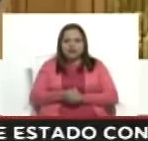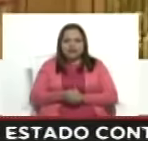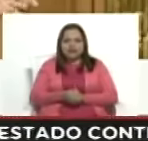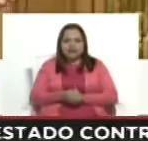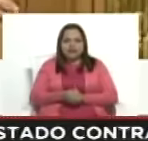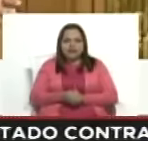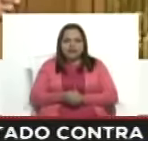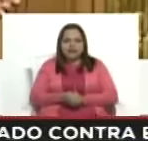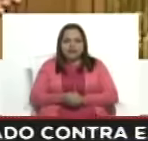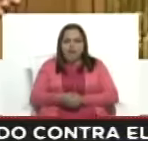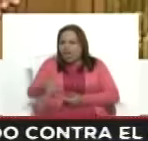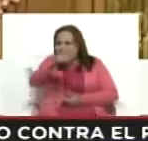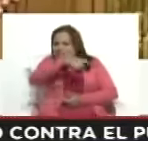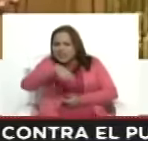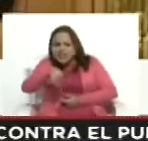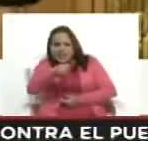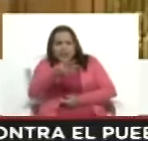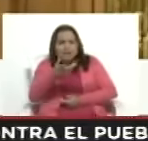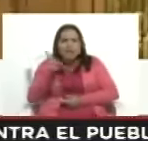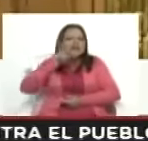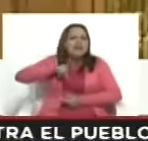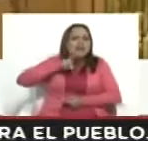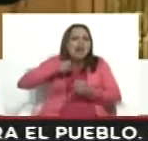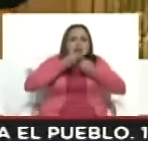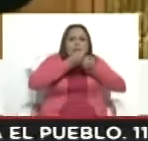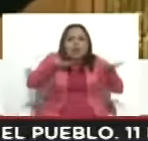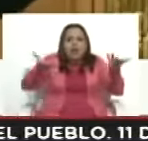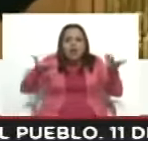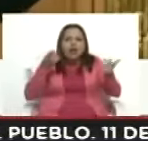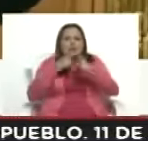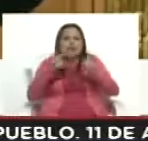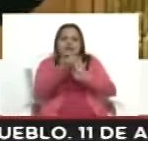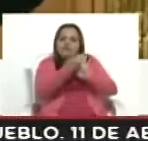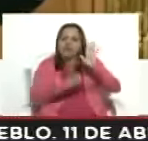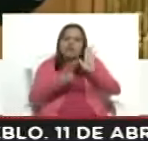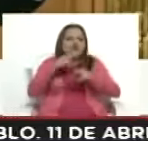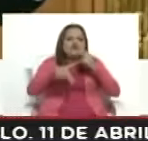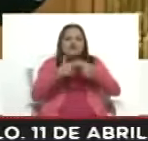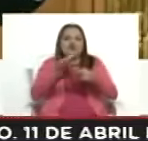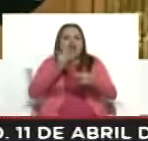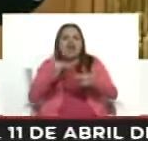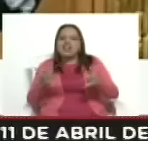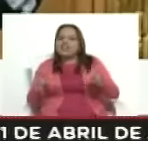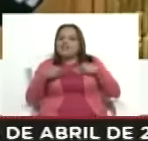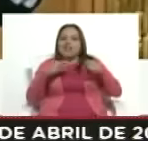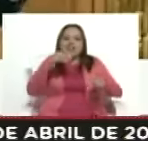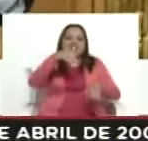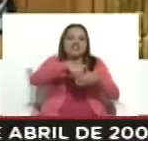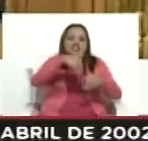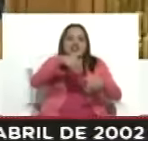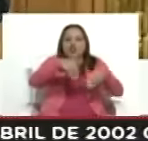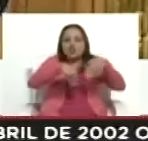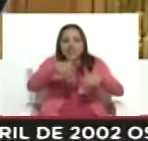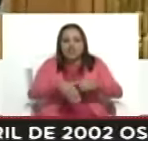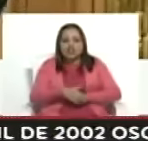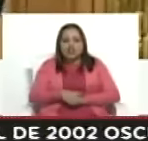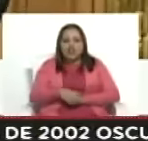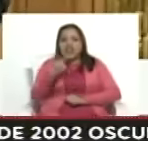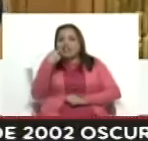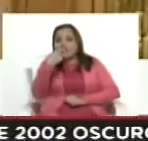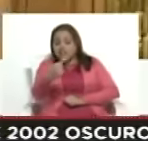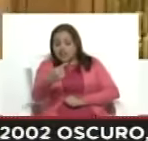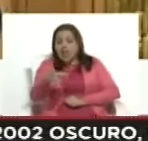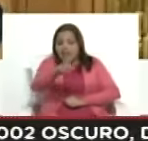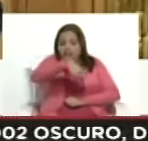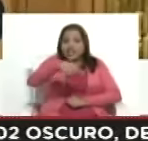Ustedes siguen engañando a su gente, pero detrás tienen el otro expediente. Ellos jamás han creído en elecciones. Cuando ellos dicen, se los